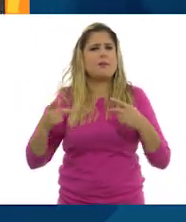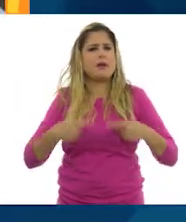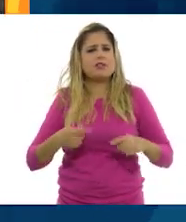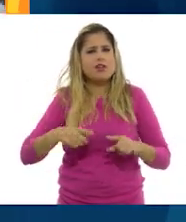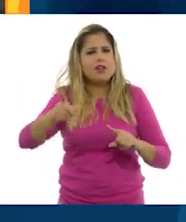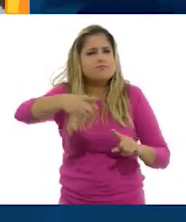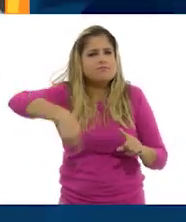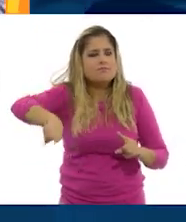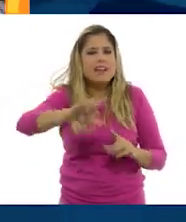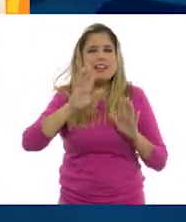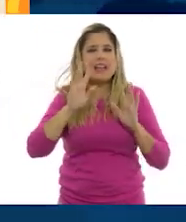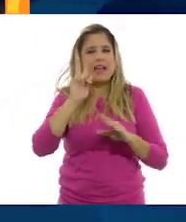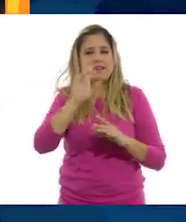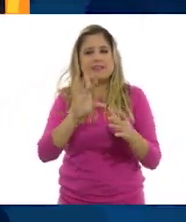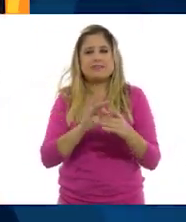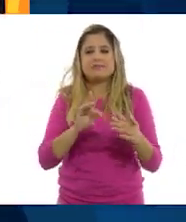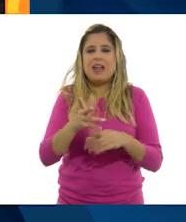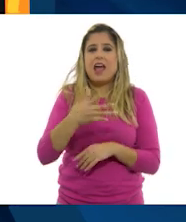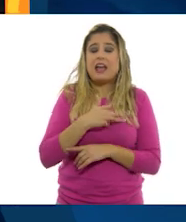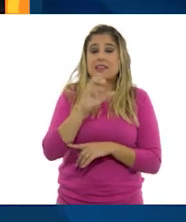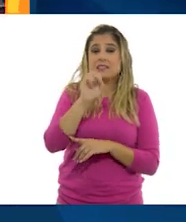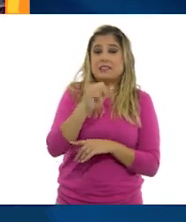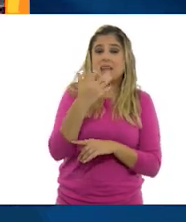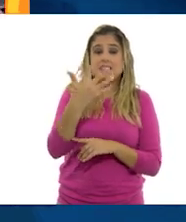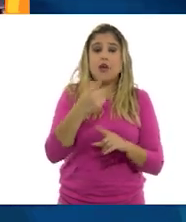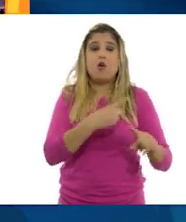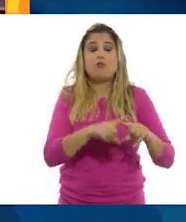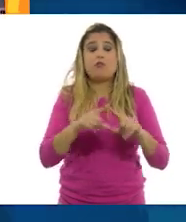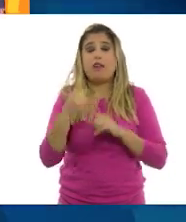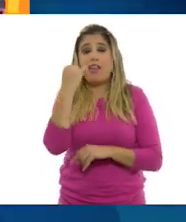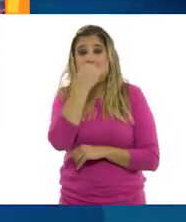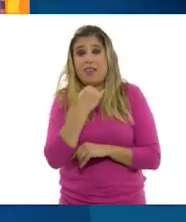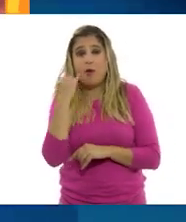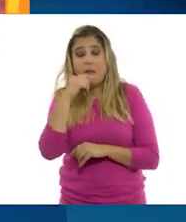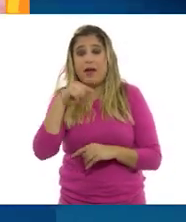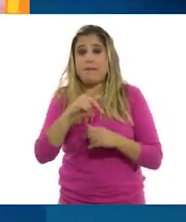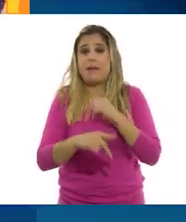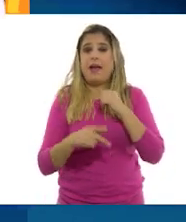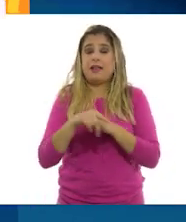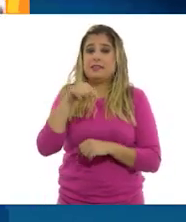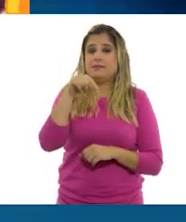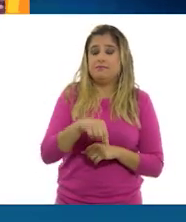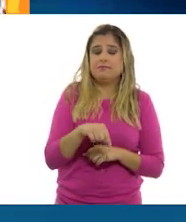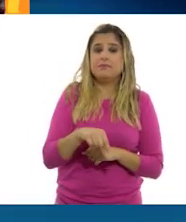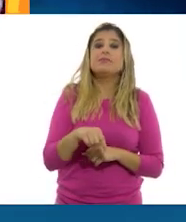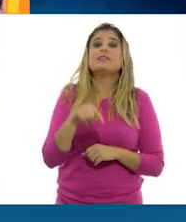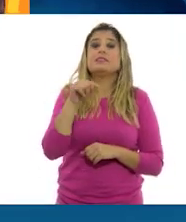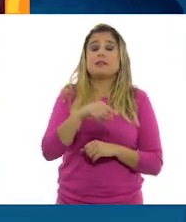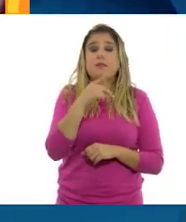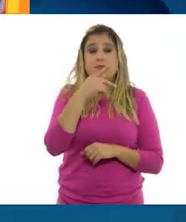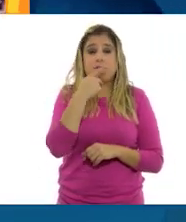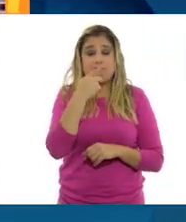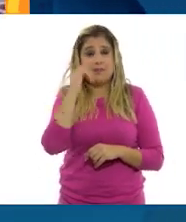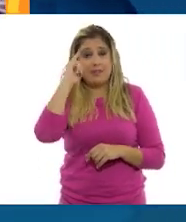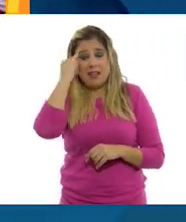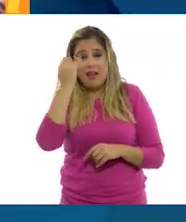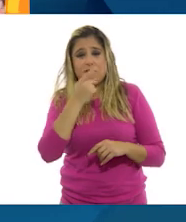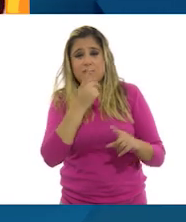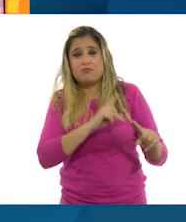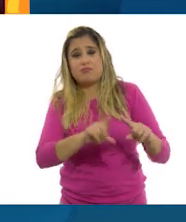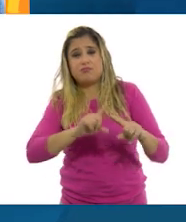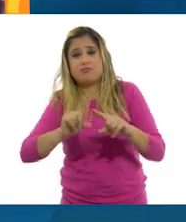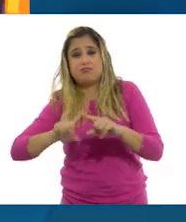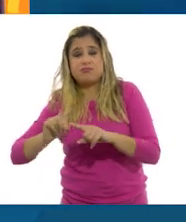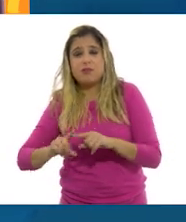país. Ya lo decimos, tenemos 65 dialectos en nuestro país. Y estos dialectos los podemos